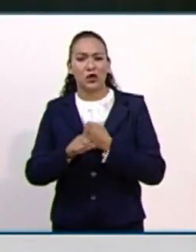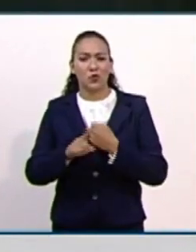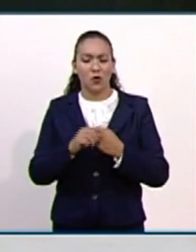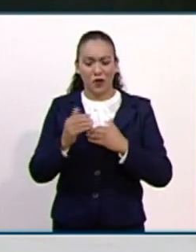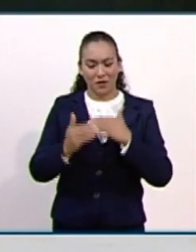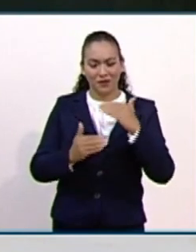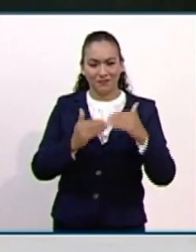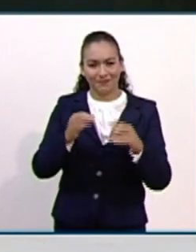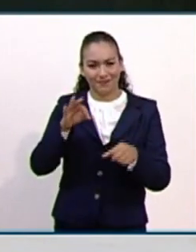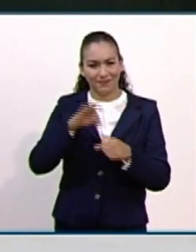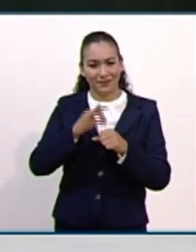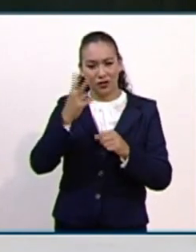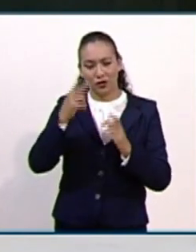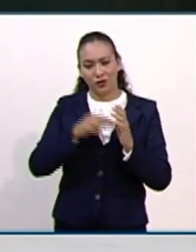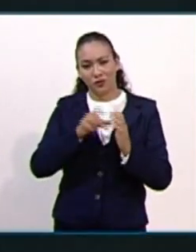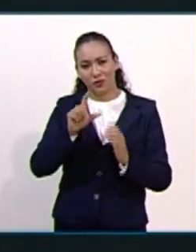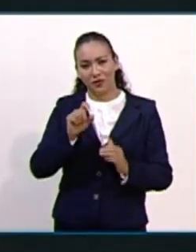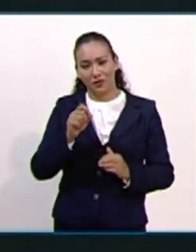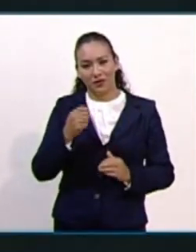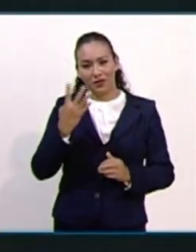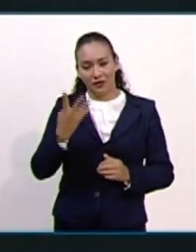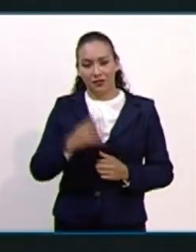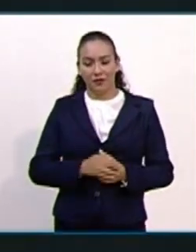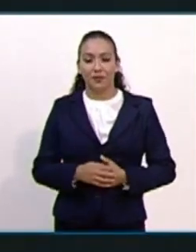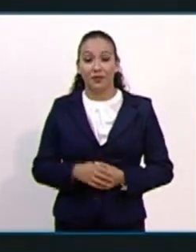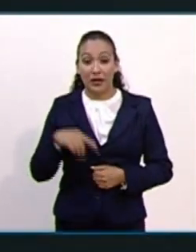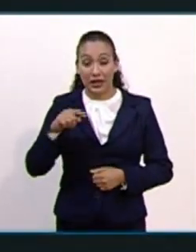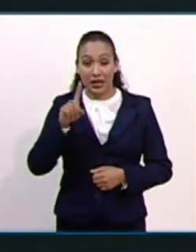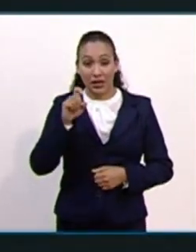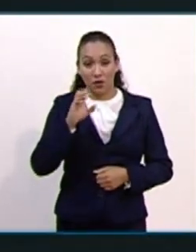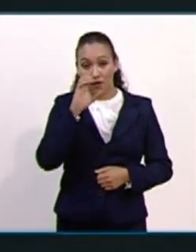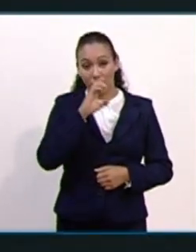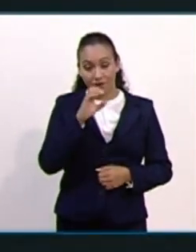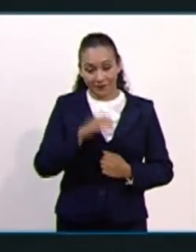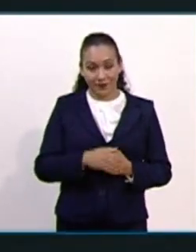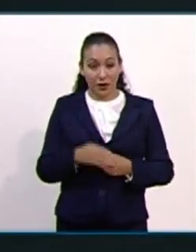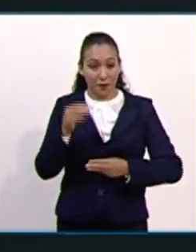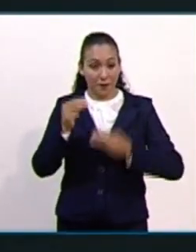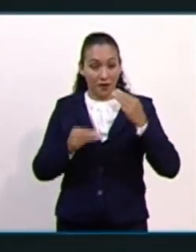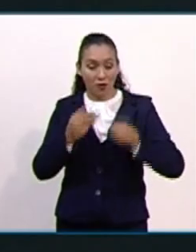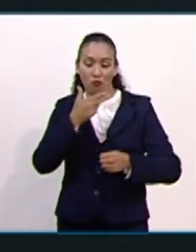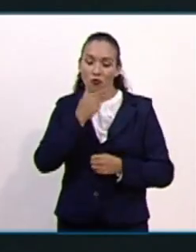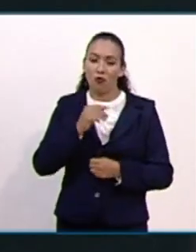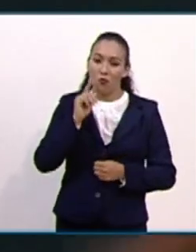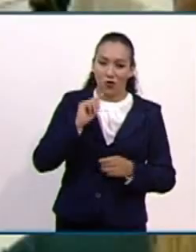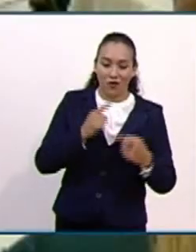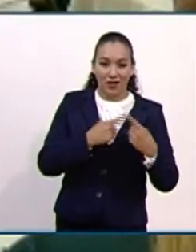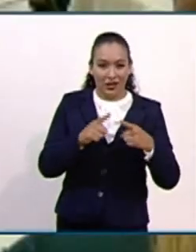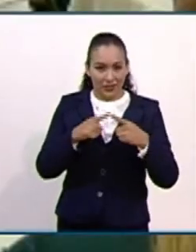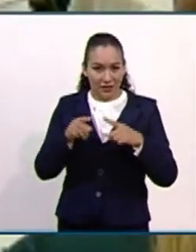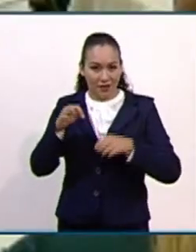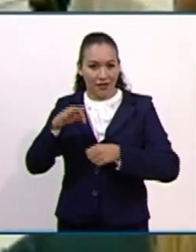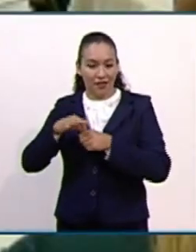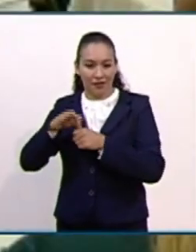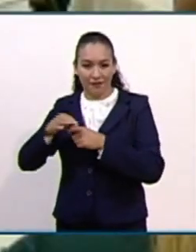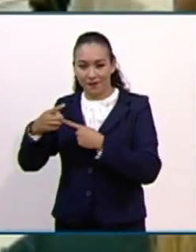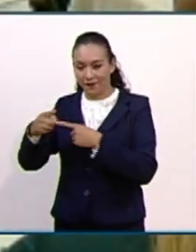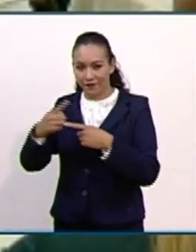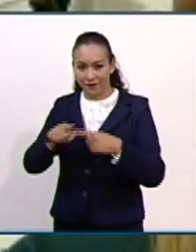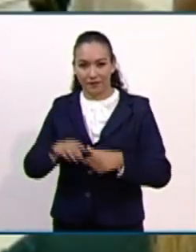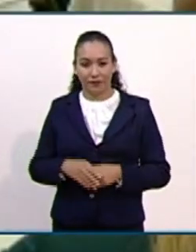Procesos Electorales 2024, aquí en Aguascalientes, magistradas y magistrados del Tribunales Electorales